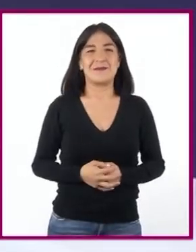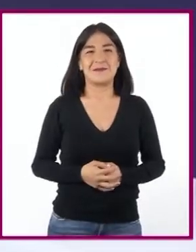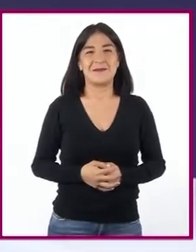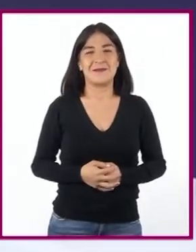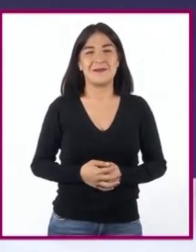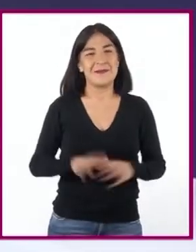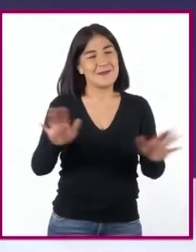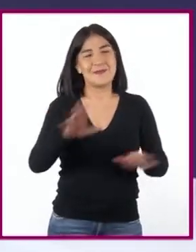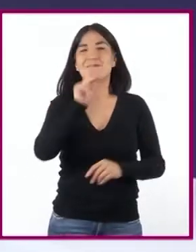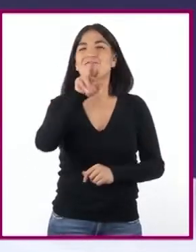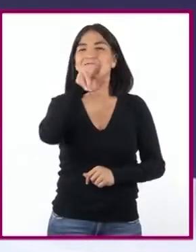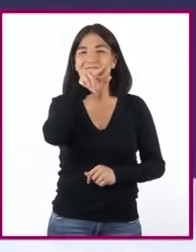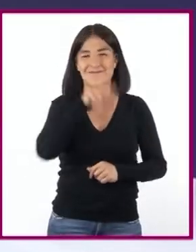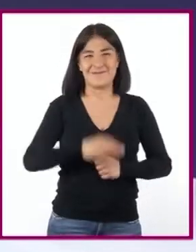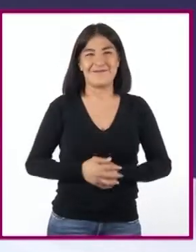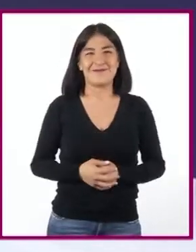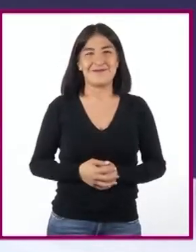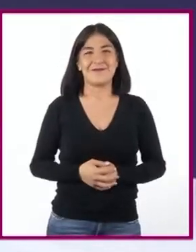Pero no se preocupen.